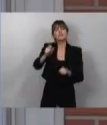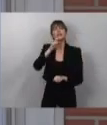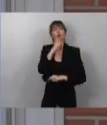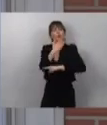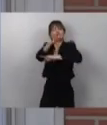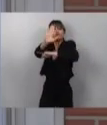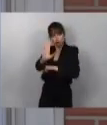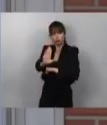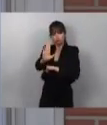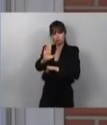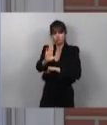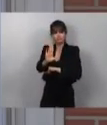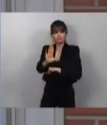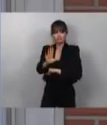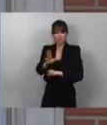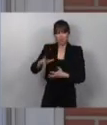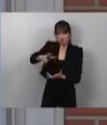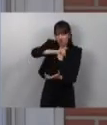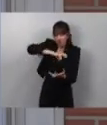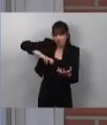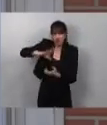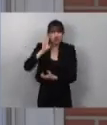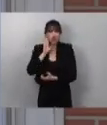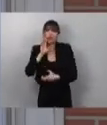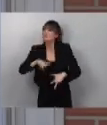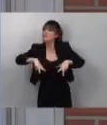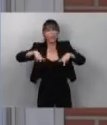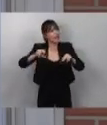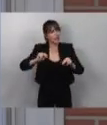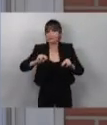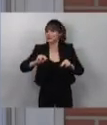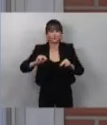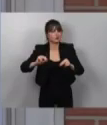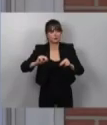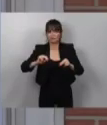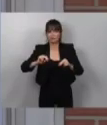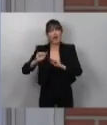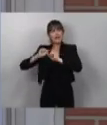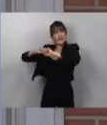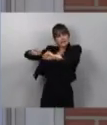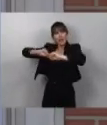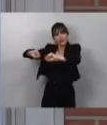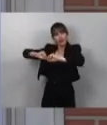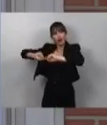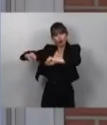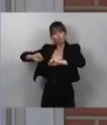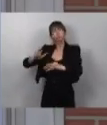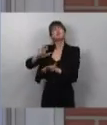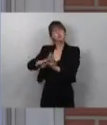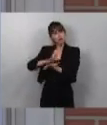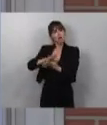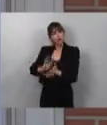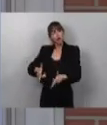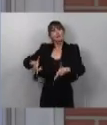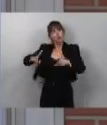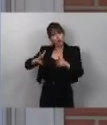bastante hipócrita cuando me toca a mí ahora vamos a limpiar el patio y ahora eh Y los demás que por eso digo me parece hipócrita personalista